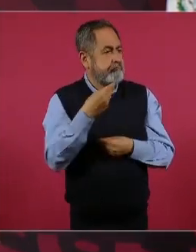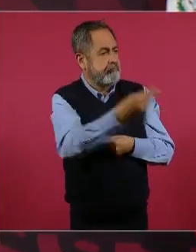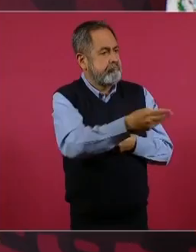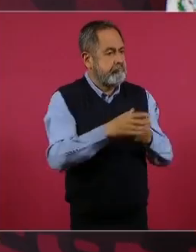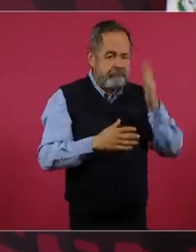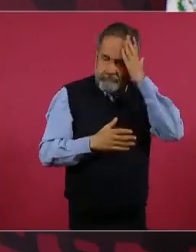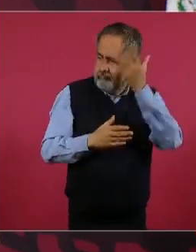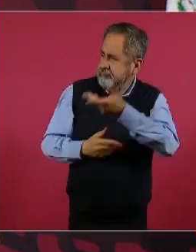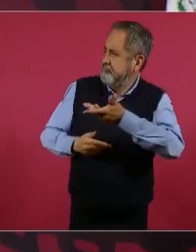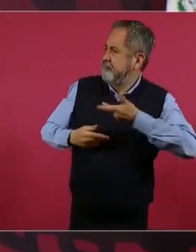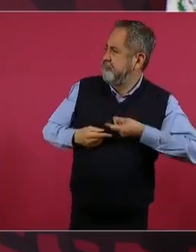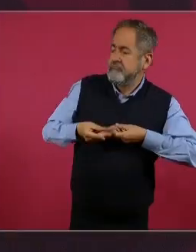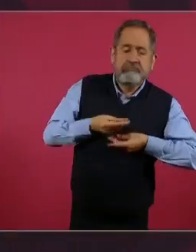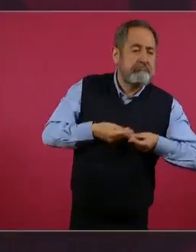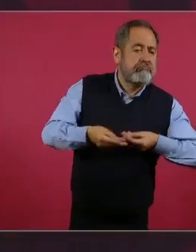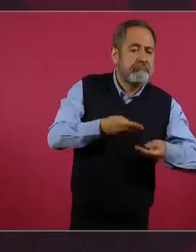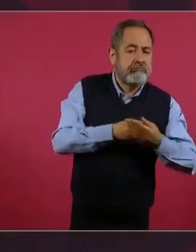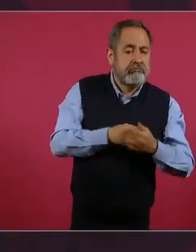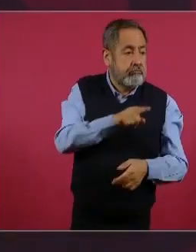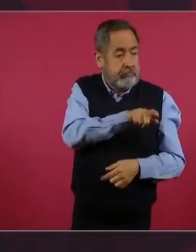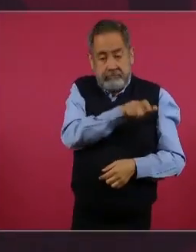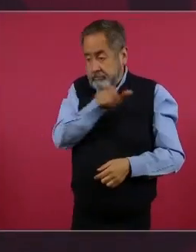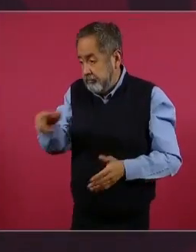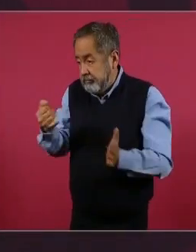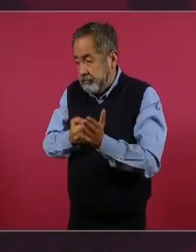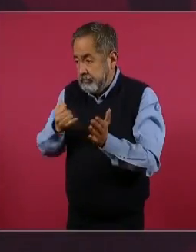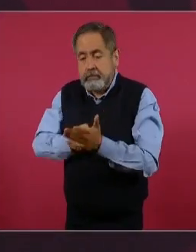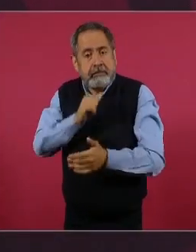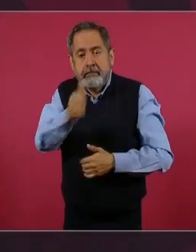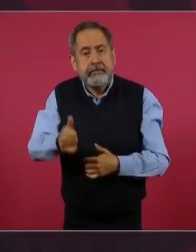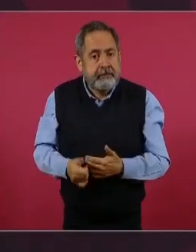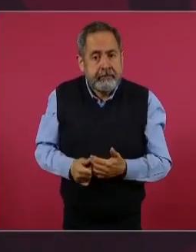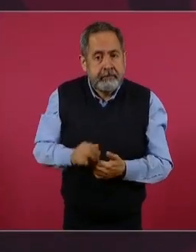empresariales, y no pagaban.